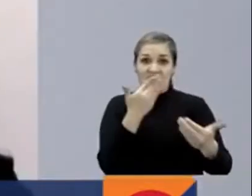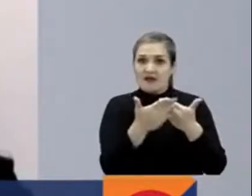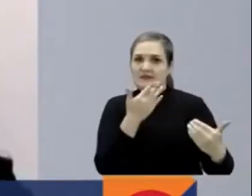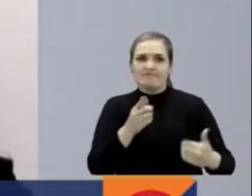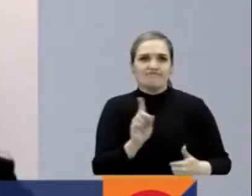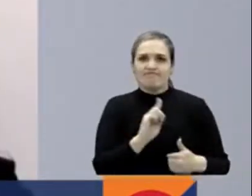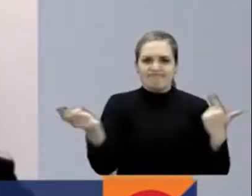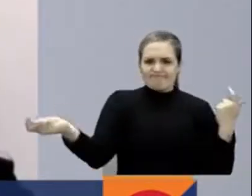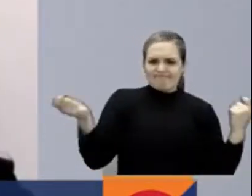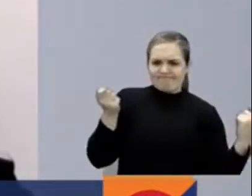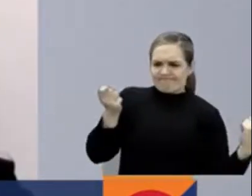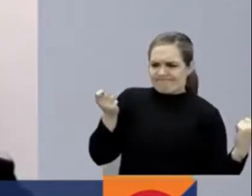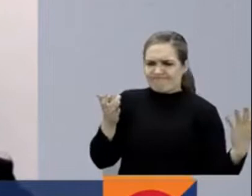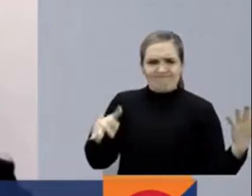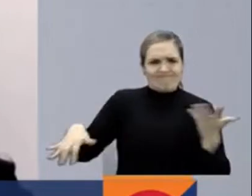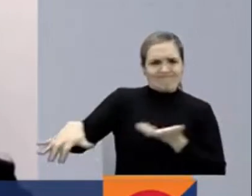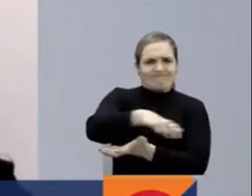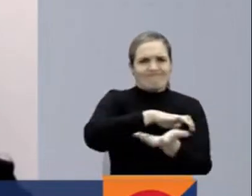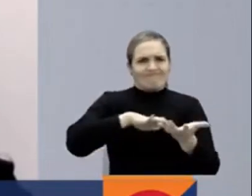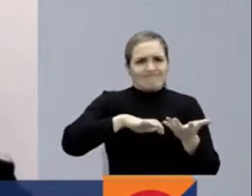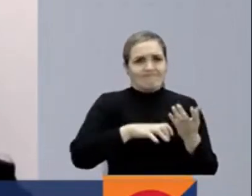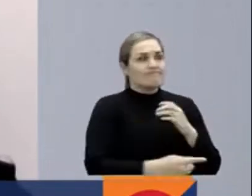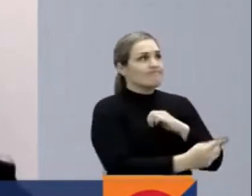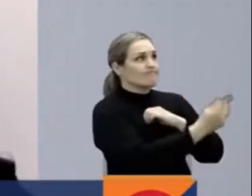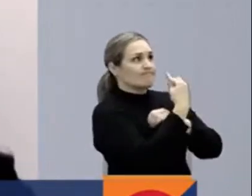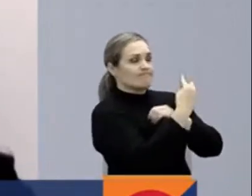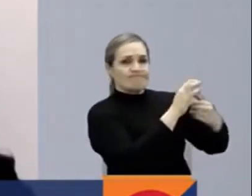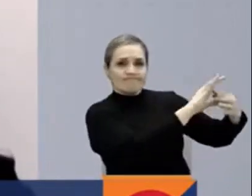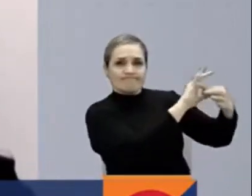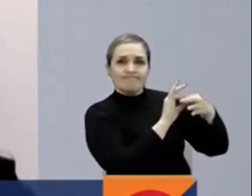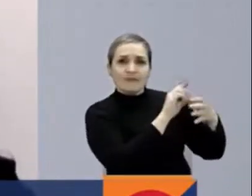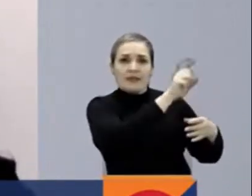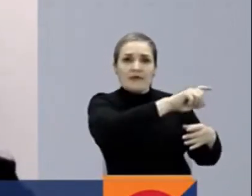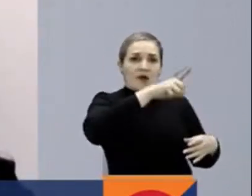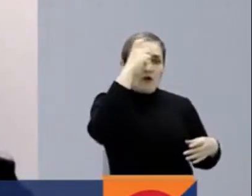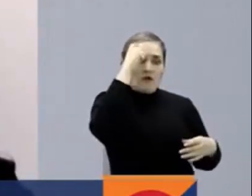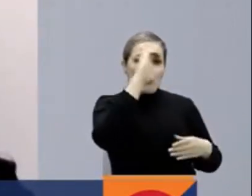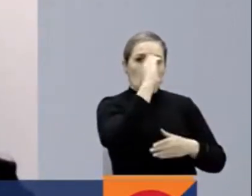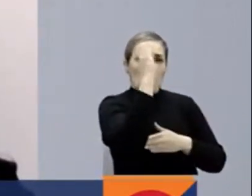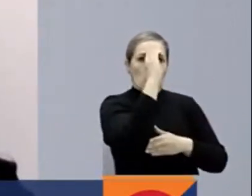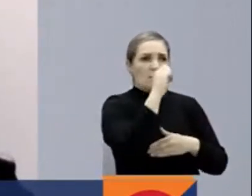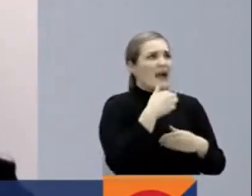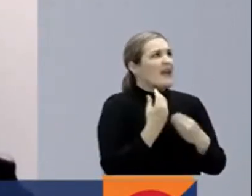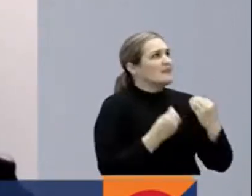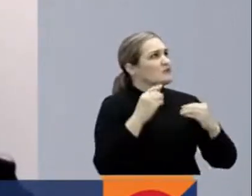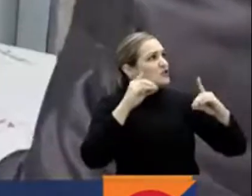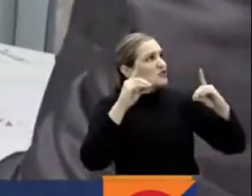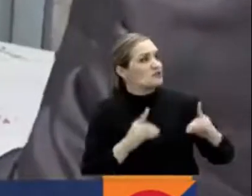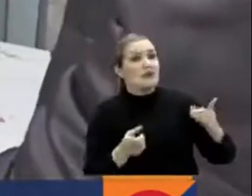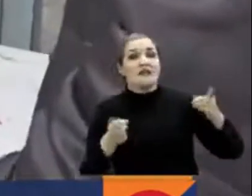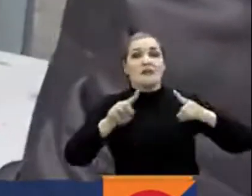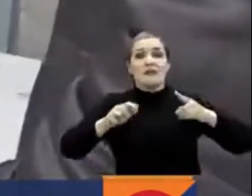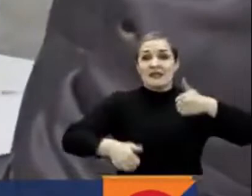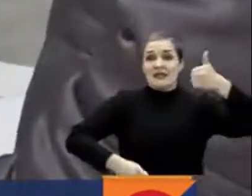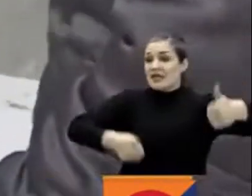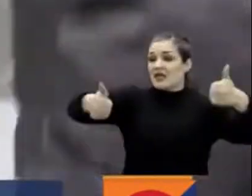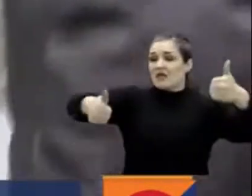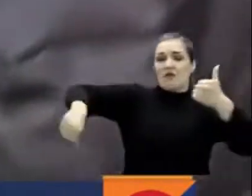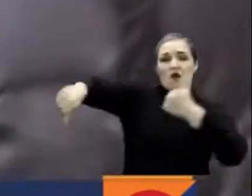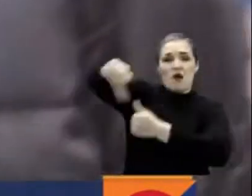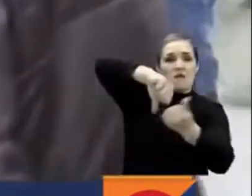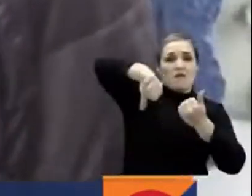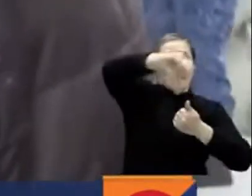nacional en cuanto a medidas que tengan que tomar, pensamos que también tiene que haber un movimiento de directivos. Para la